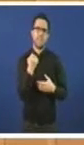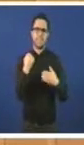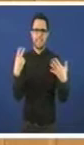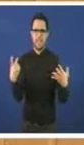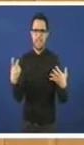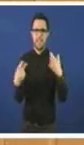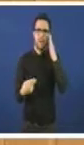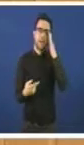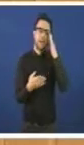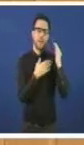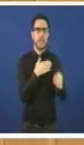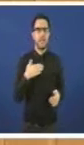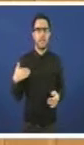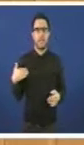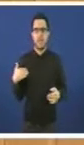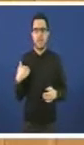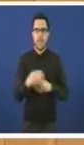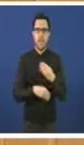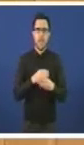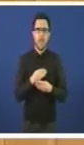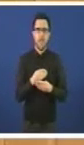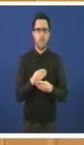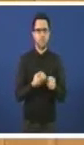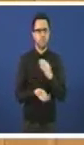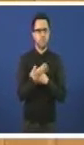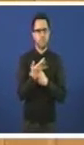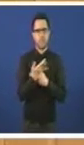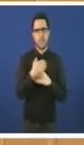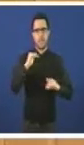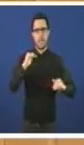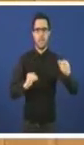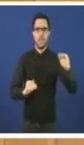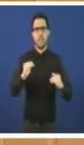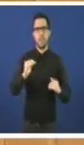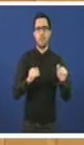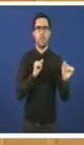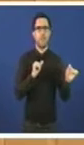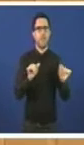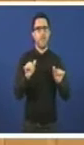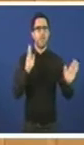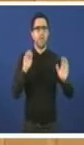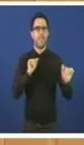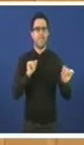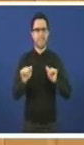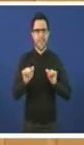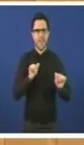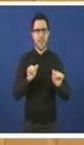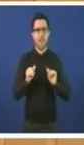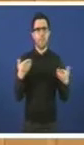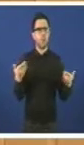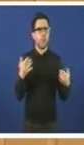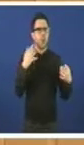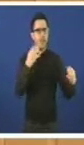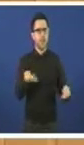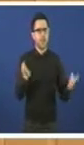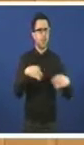efectivo o criterio de equilibrio que establecía la legislación franquista en una verdad con ese decreto forum ros va usted de esos que